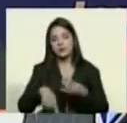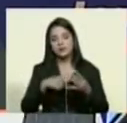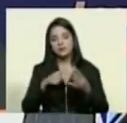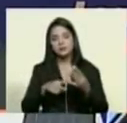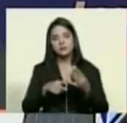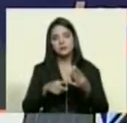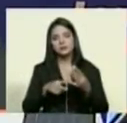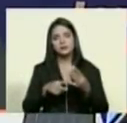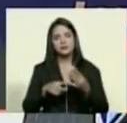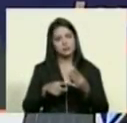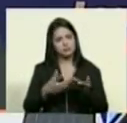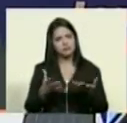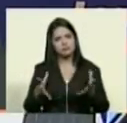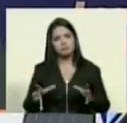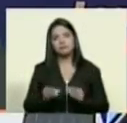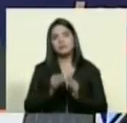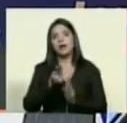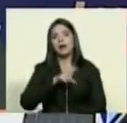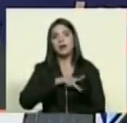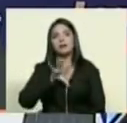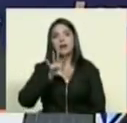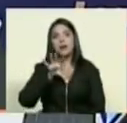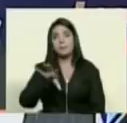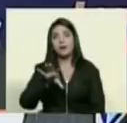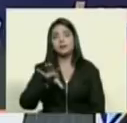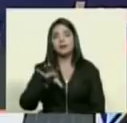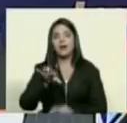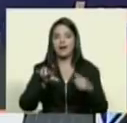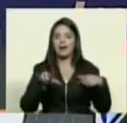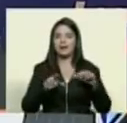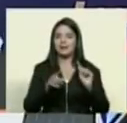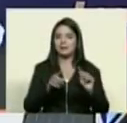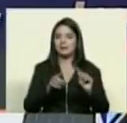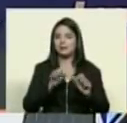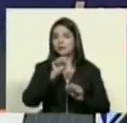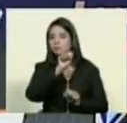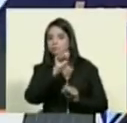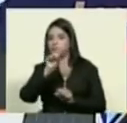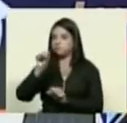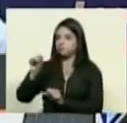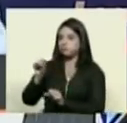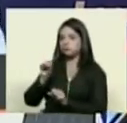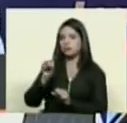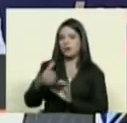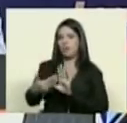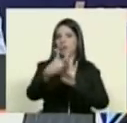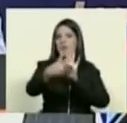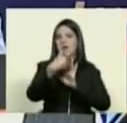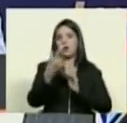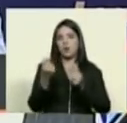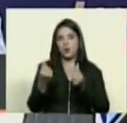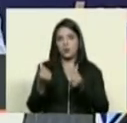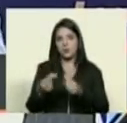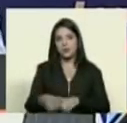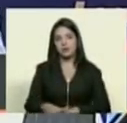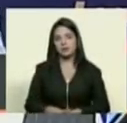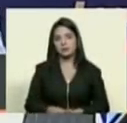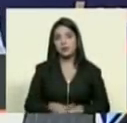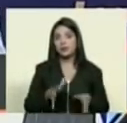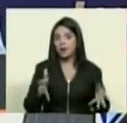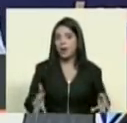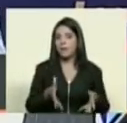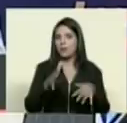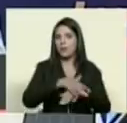en profundidad el carnet de la patria es el gran protector, el gran escudo protector contra la agresión económica que promueve